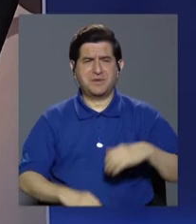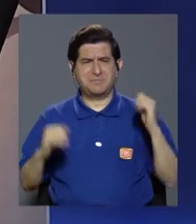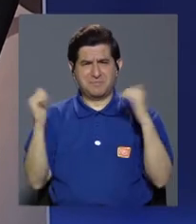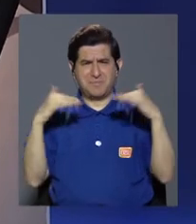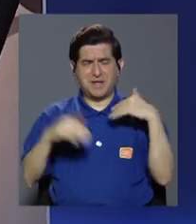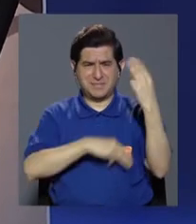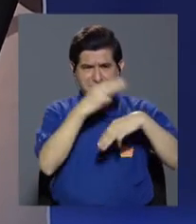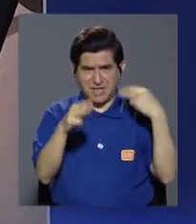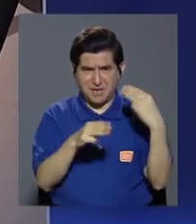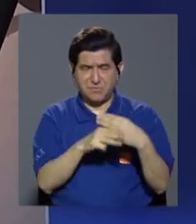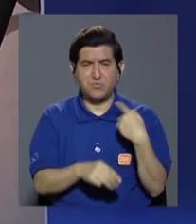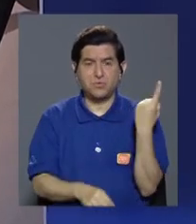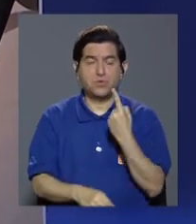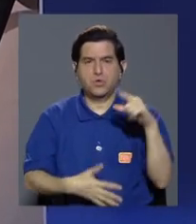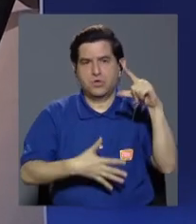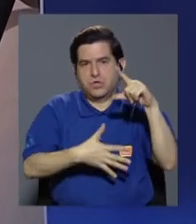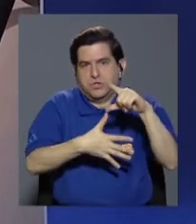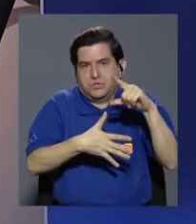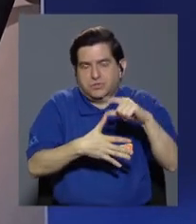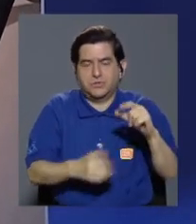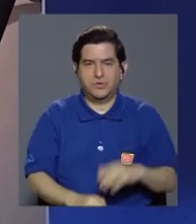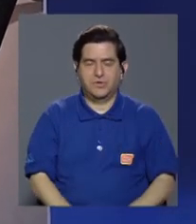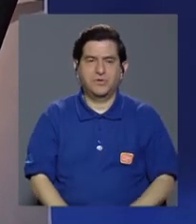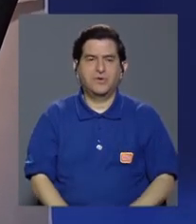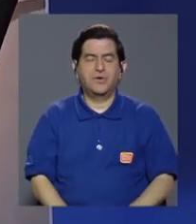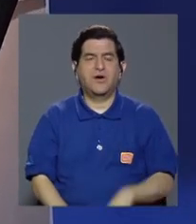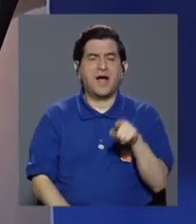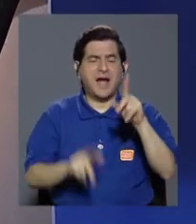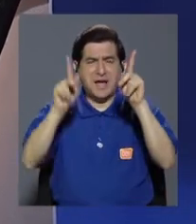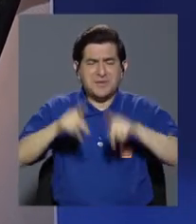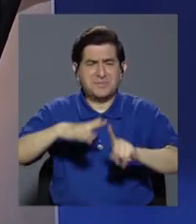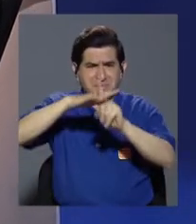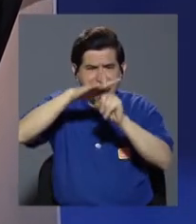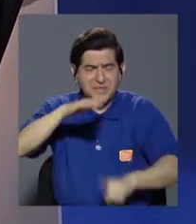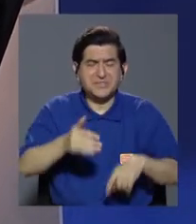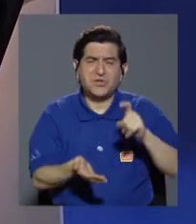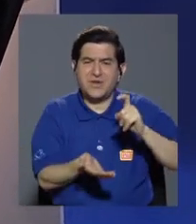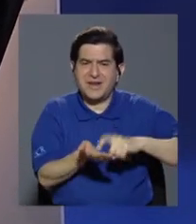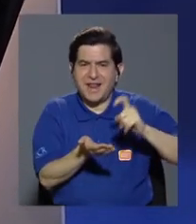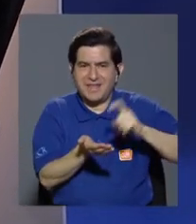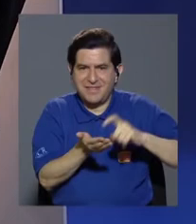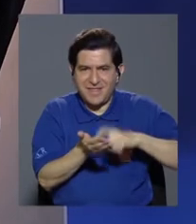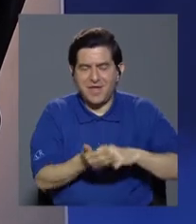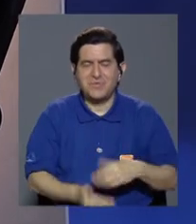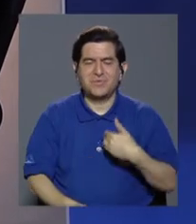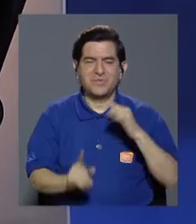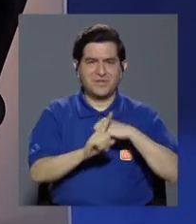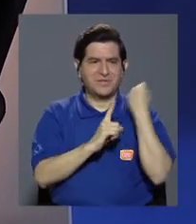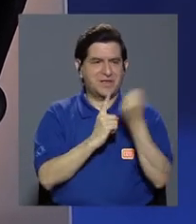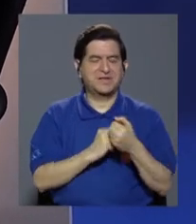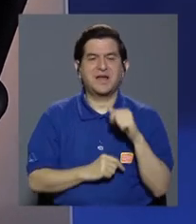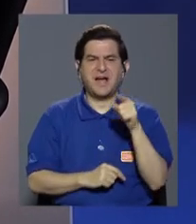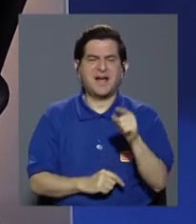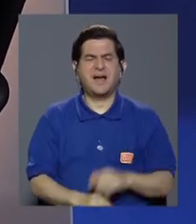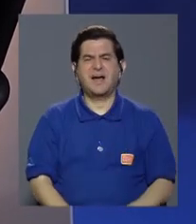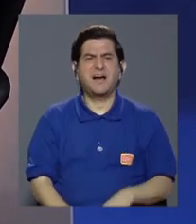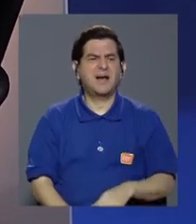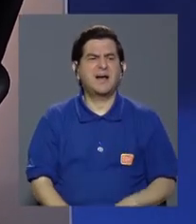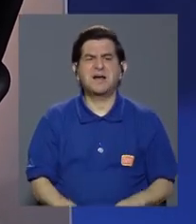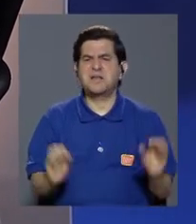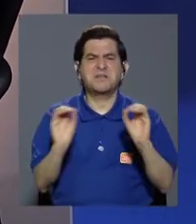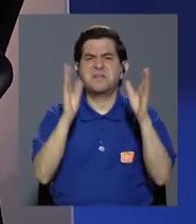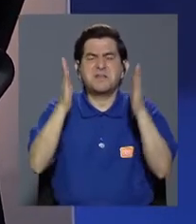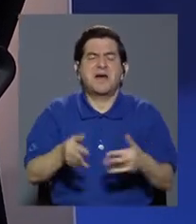solo de la región latinoamericana es que los desaparecidos son la gran deuda que tienen las sociedades nadie se va a encargar de dónde están